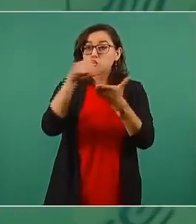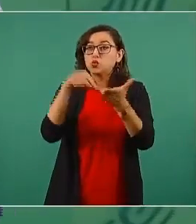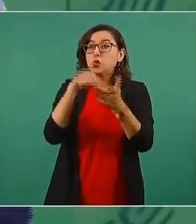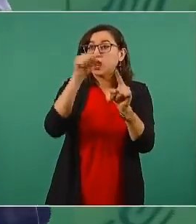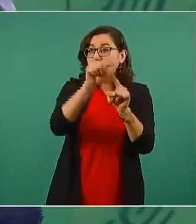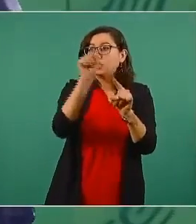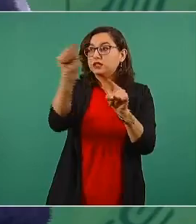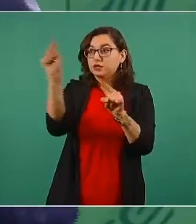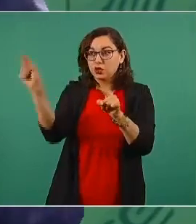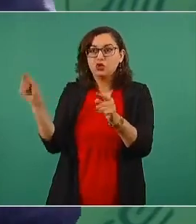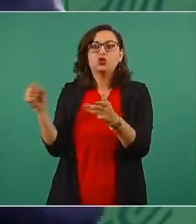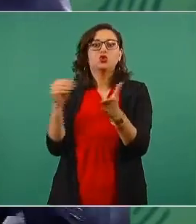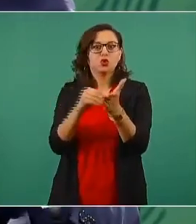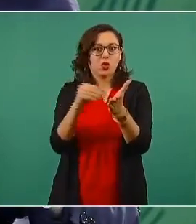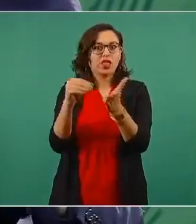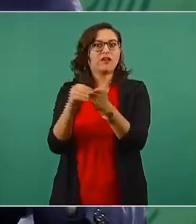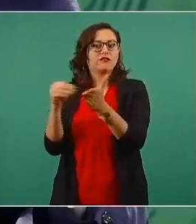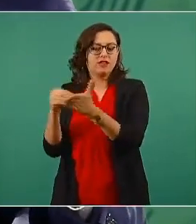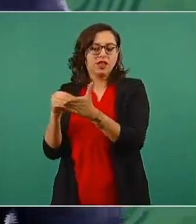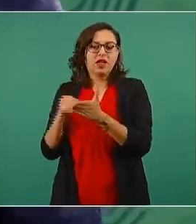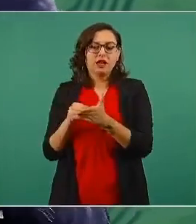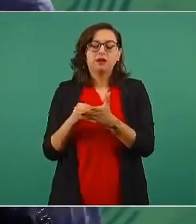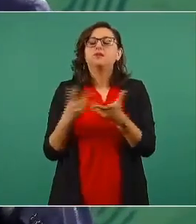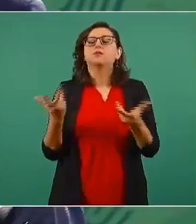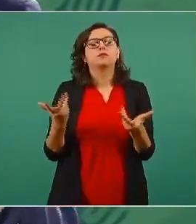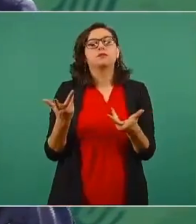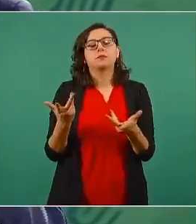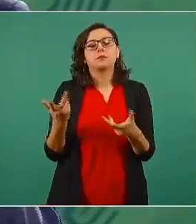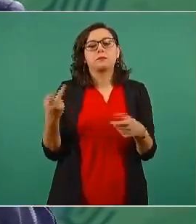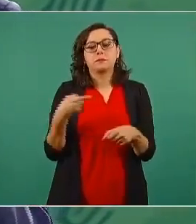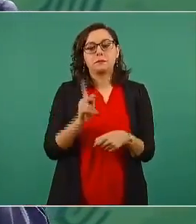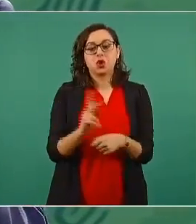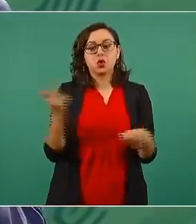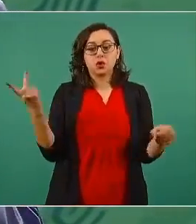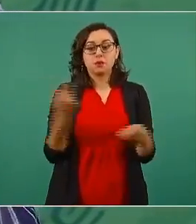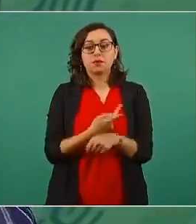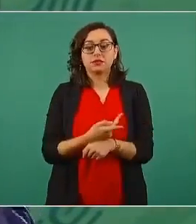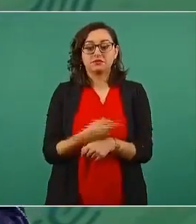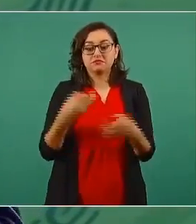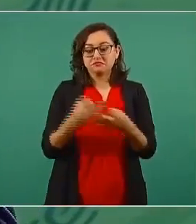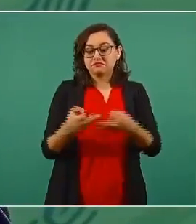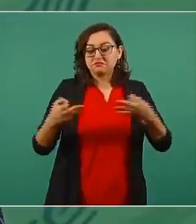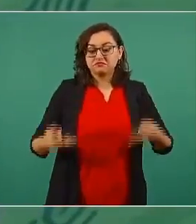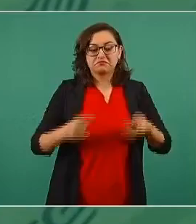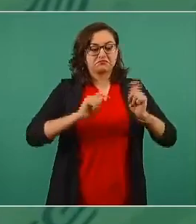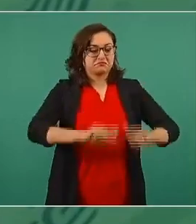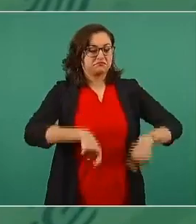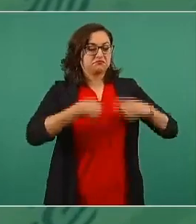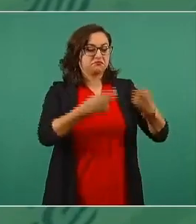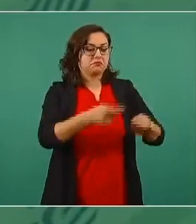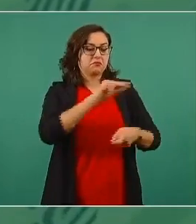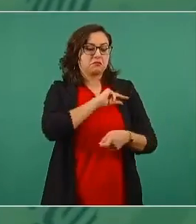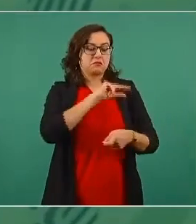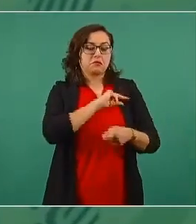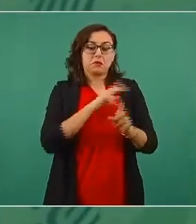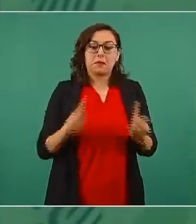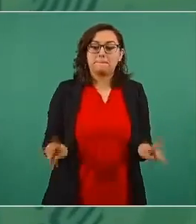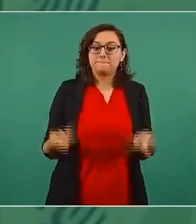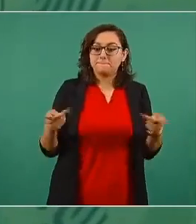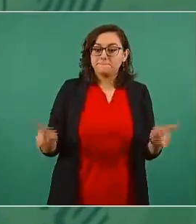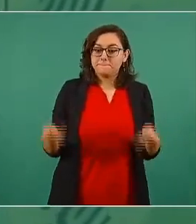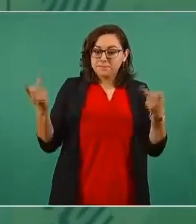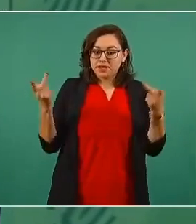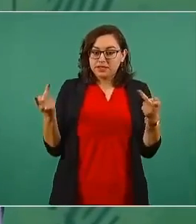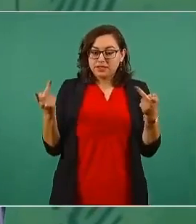¿Por qué se fue perdiendo esa práctica? Porque se vendió la tierra, se puso al